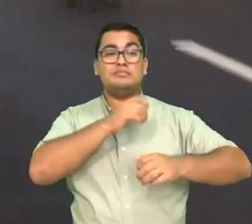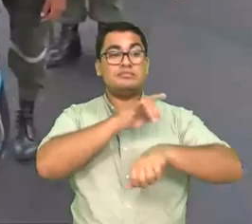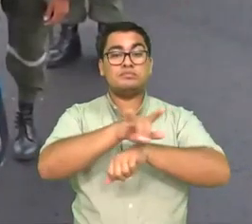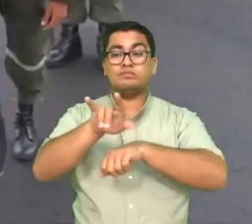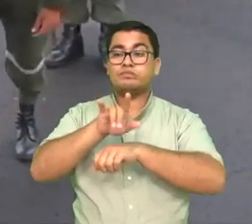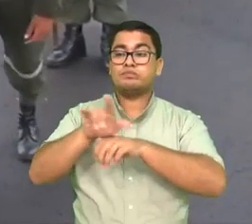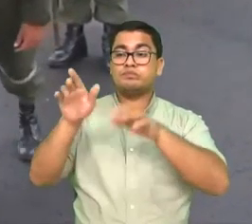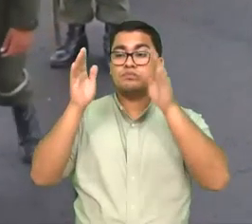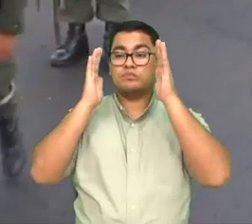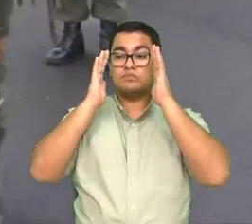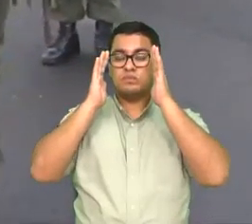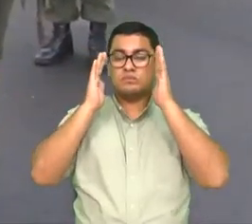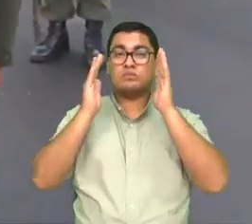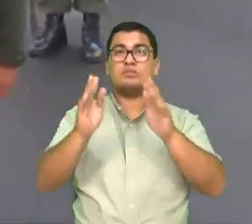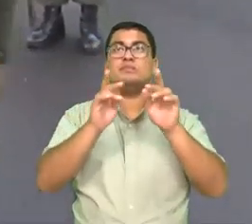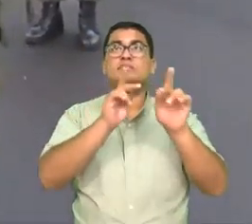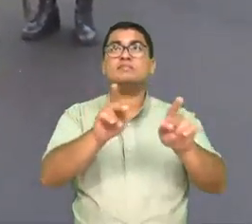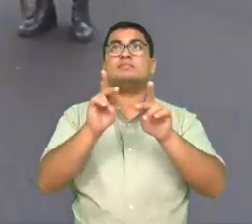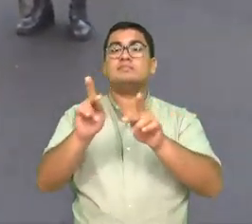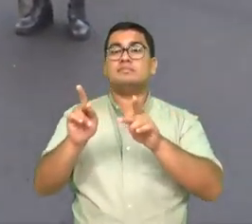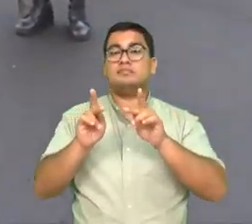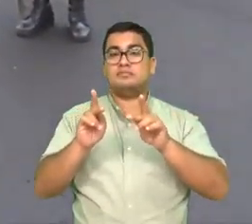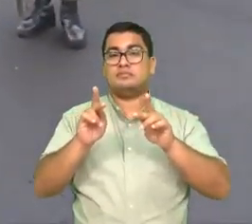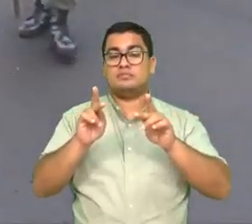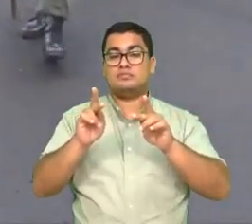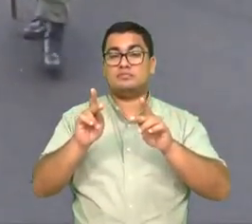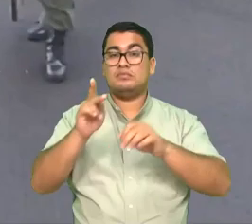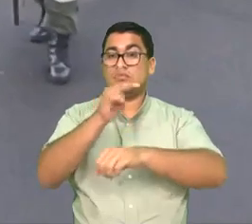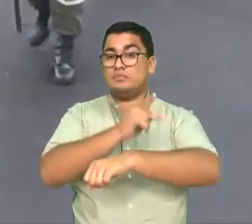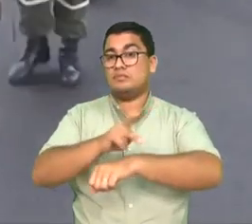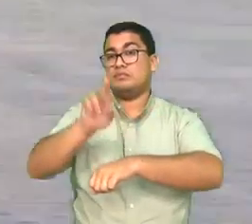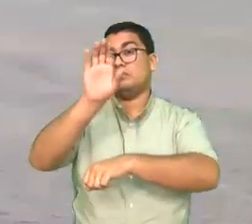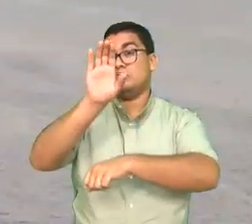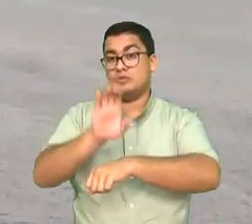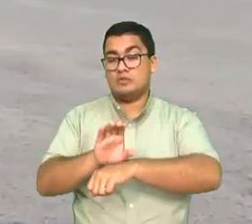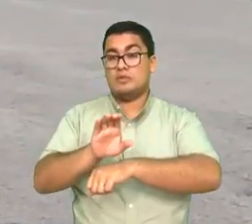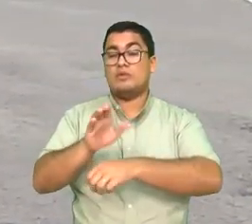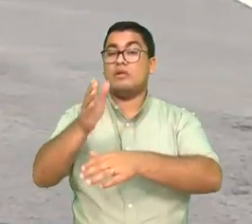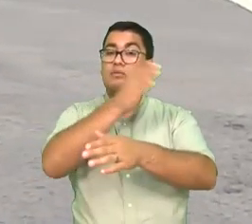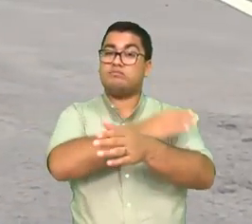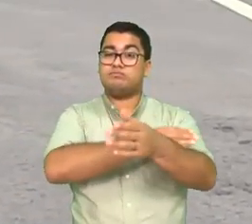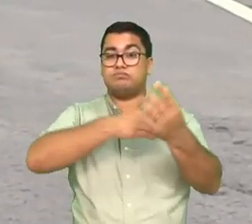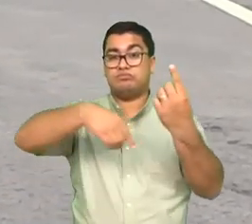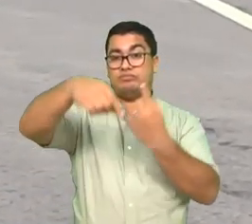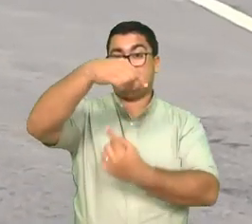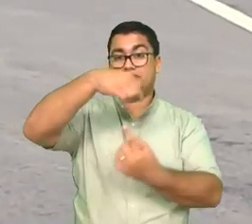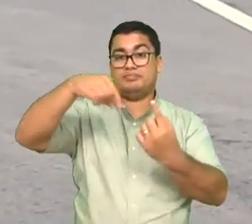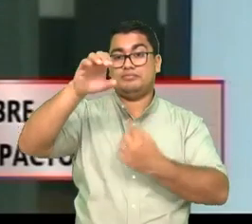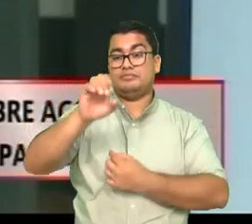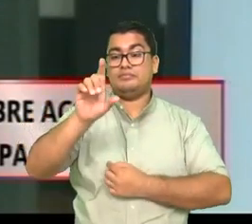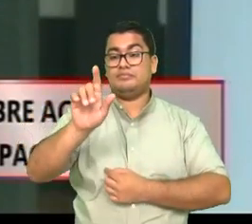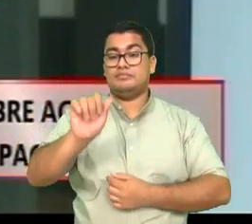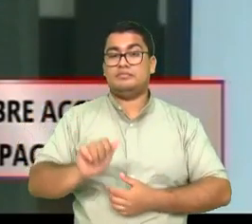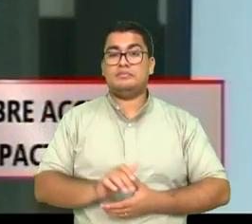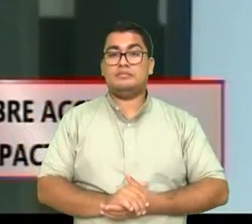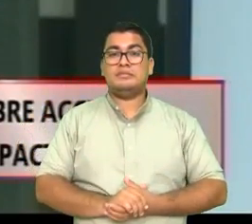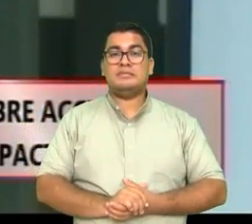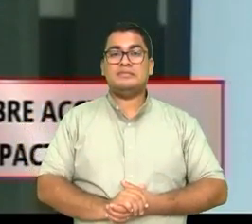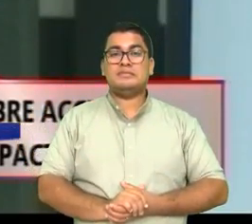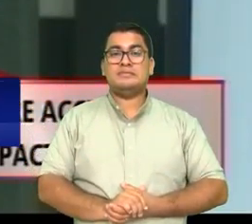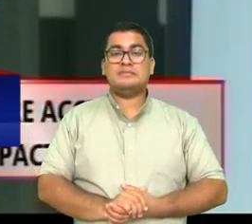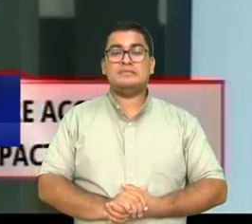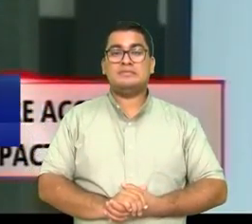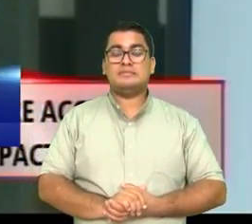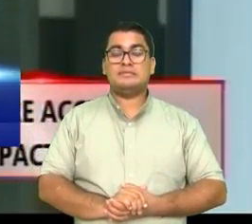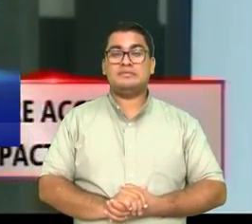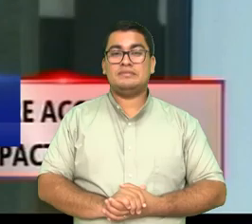y atención a la población de la región del Caribe Norte afectada por el paso del huracán Eta.